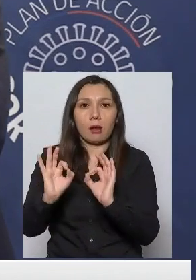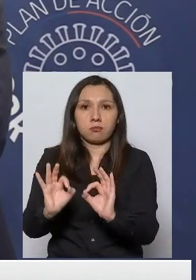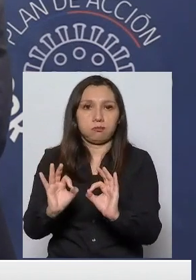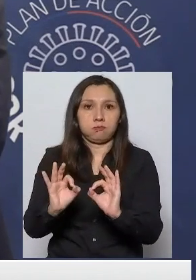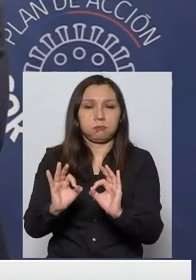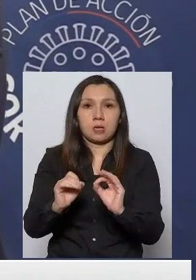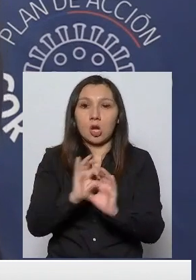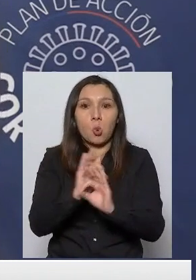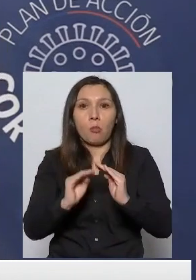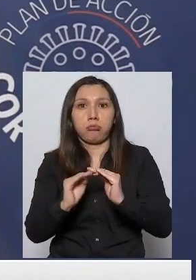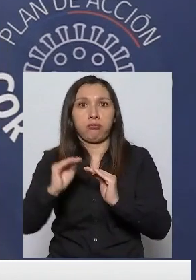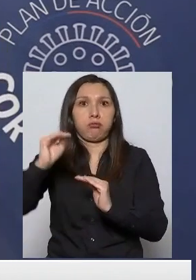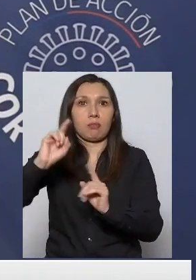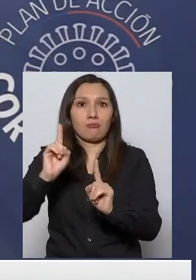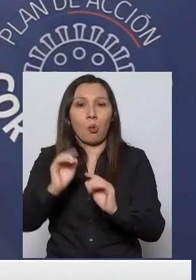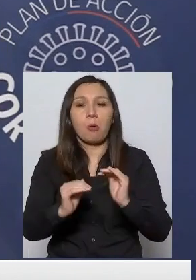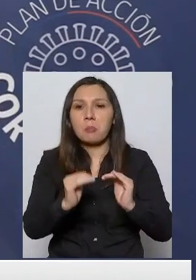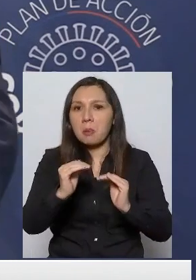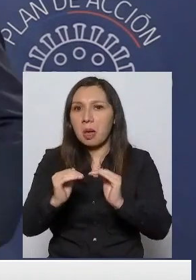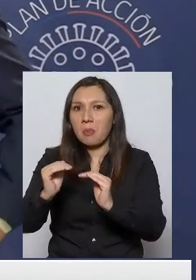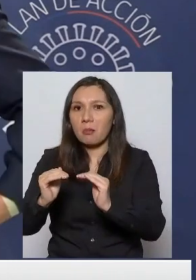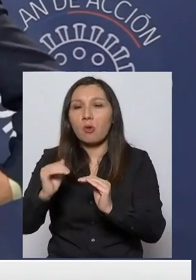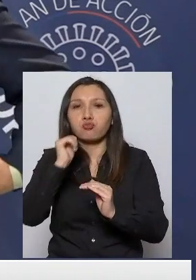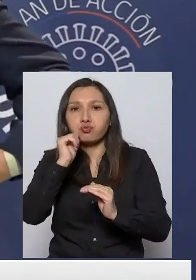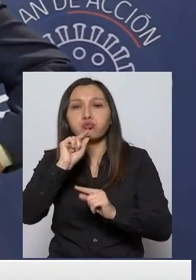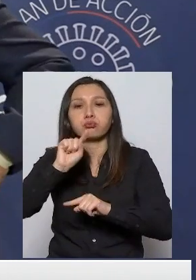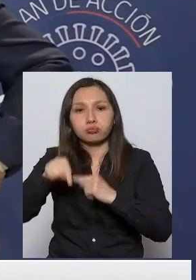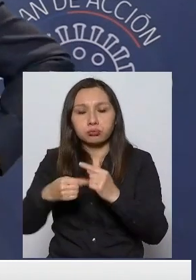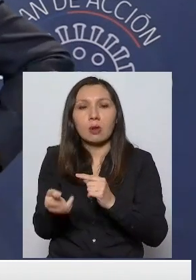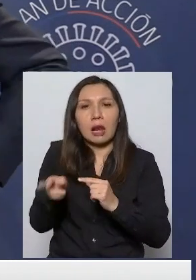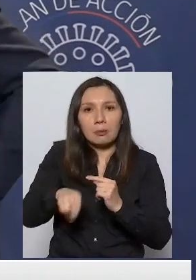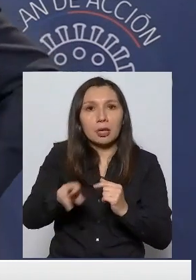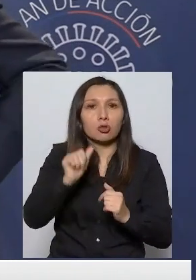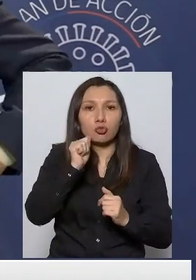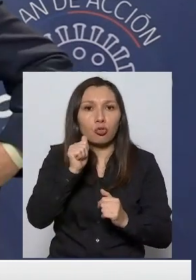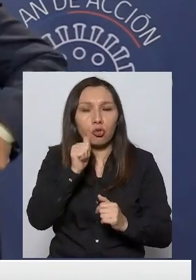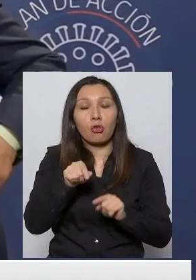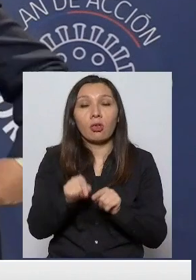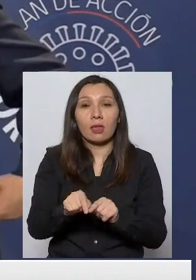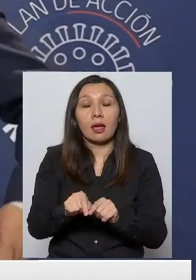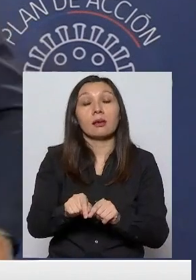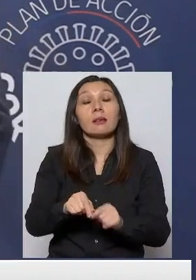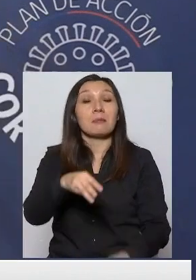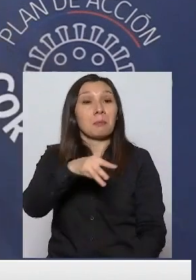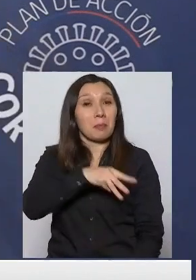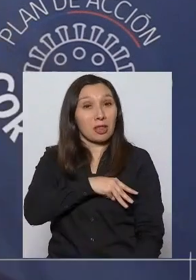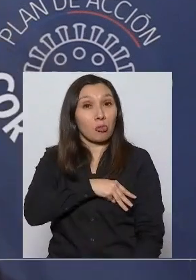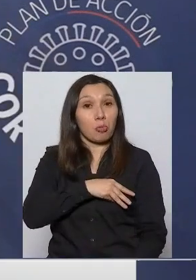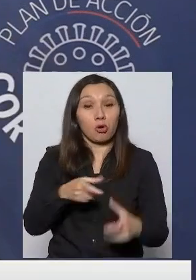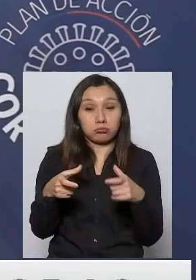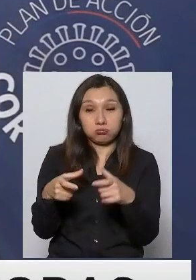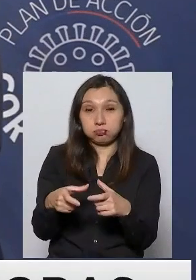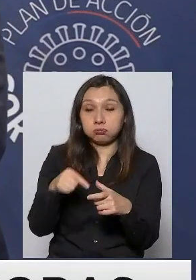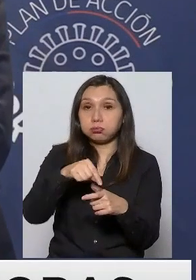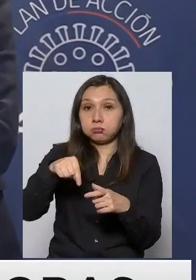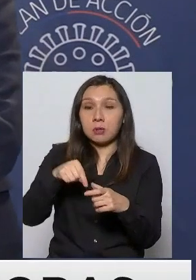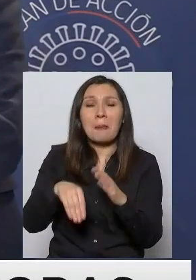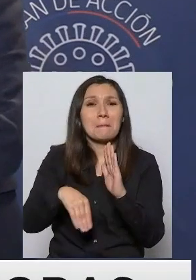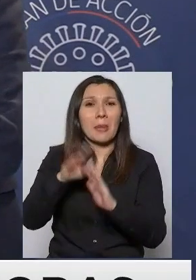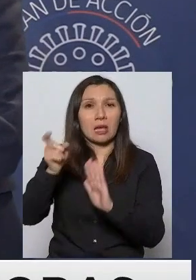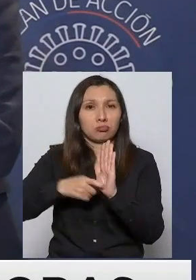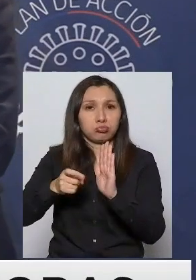un número estable en la incidencia número de casos nuevos la región metropolitana sigue concentrando el mayor